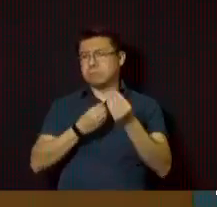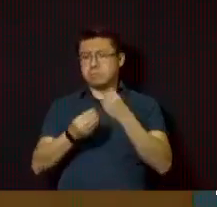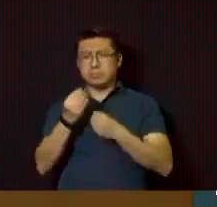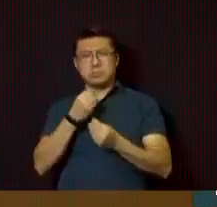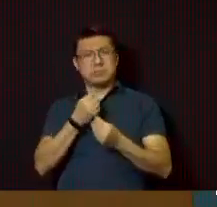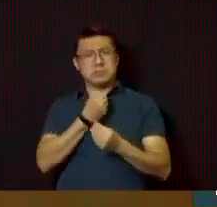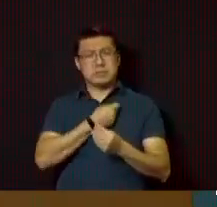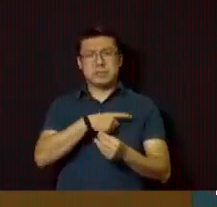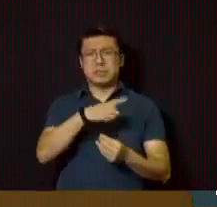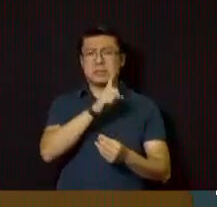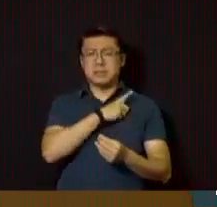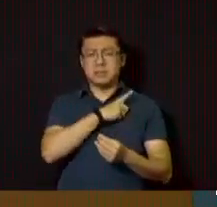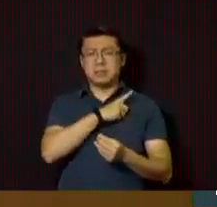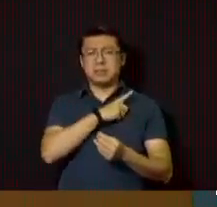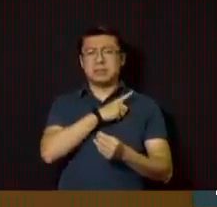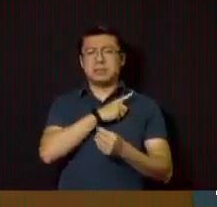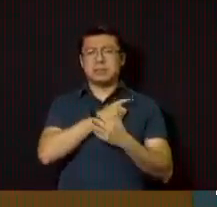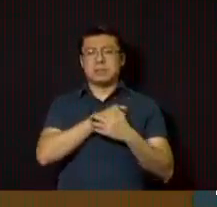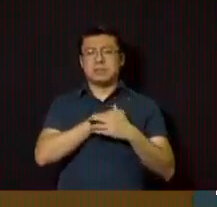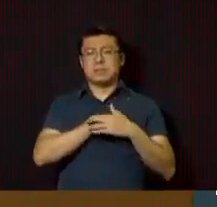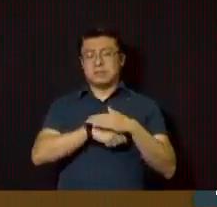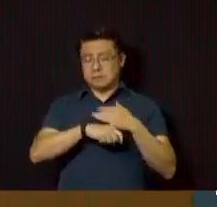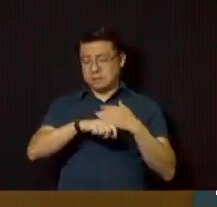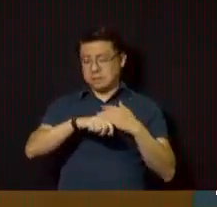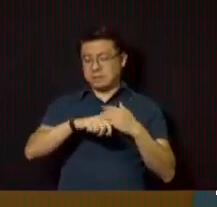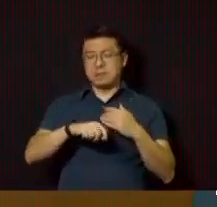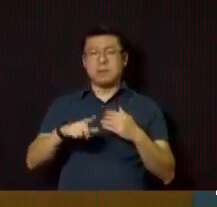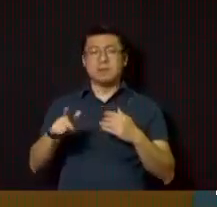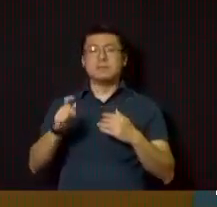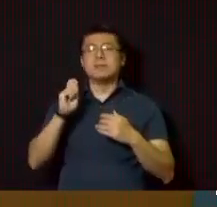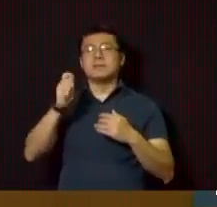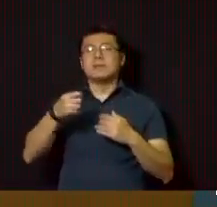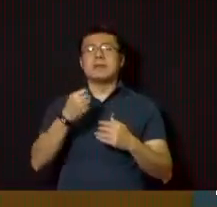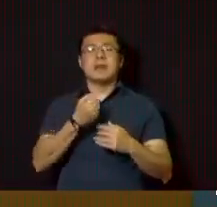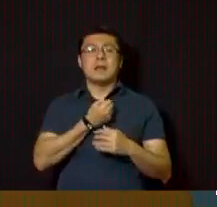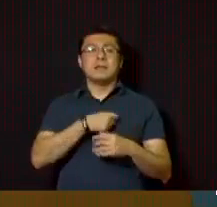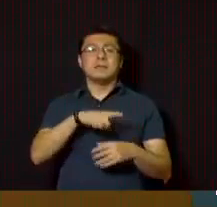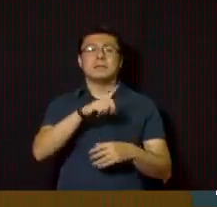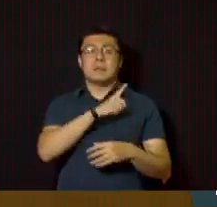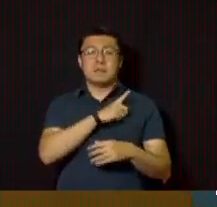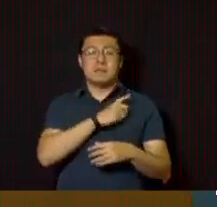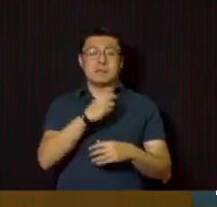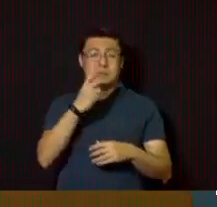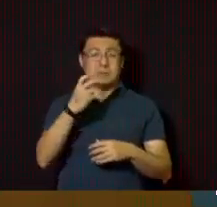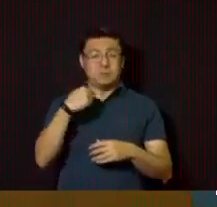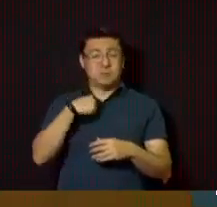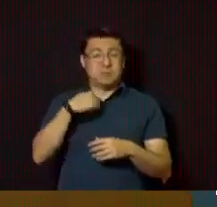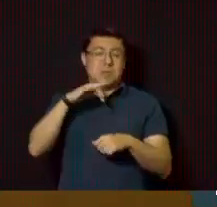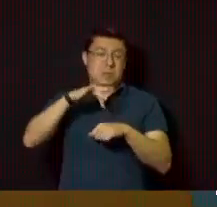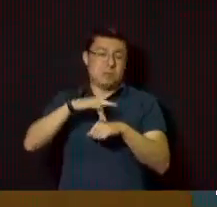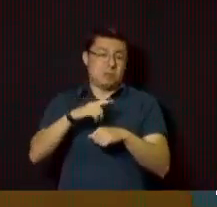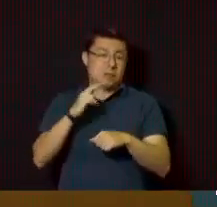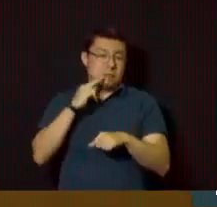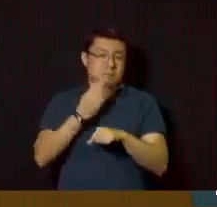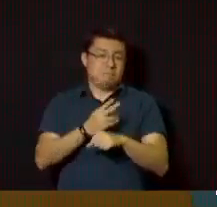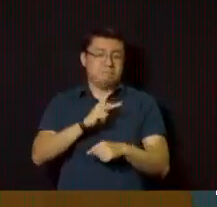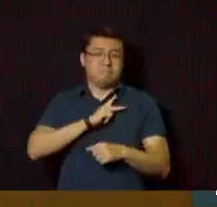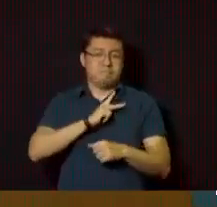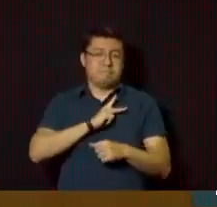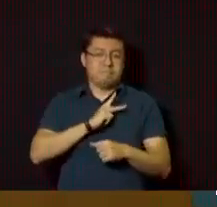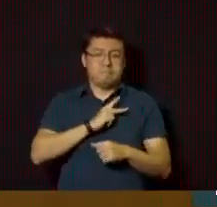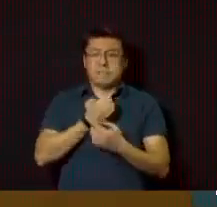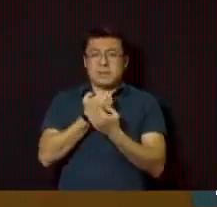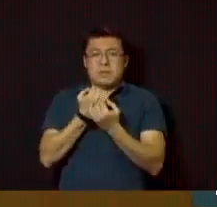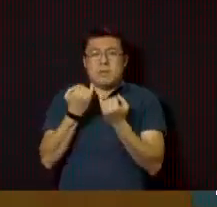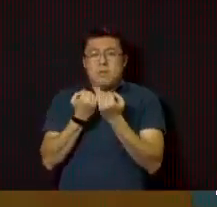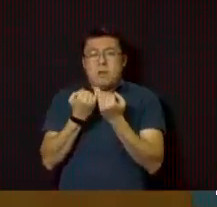me ha... Algo que siempre he dicho, que ellos deben estar bien nutridos y bien alimentados, eso me toca a mí, darles una buena educación y los viajes,